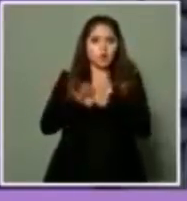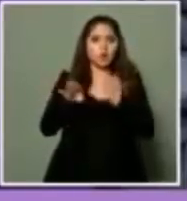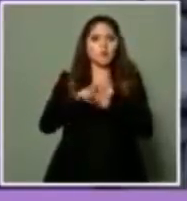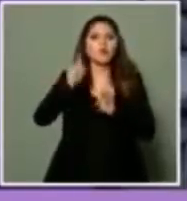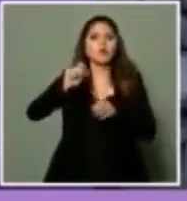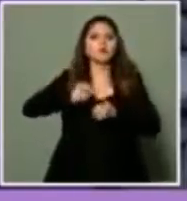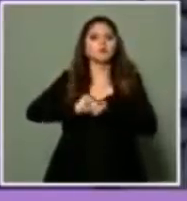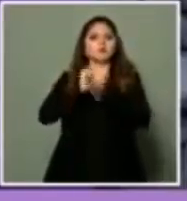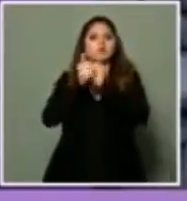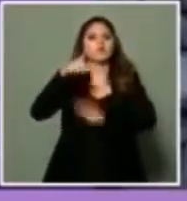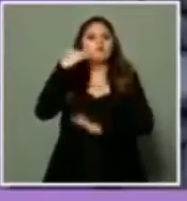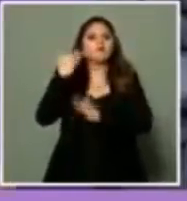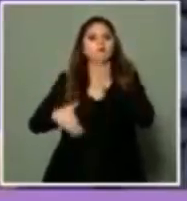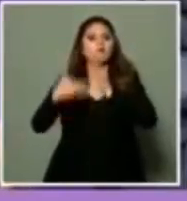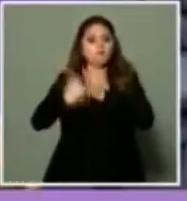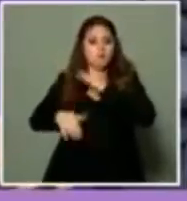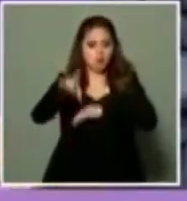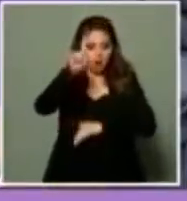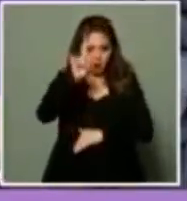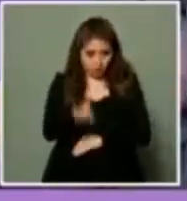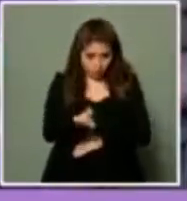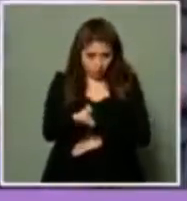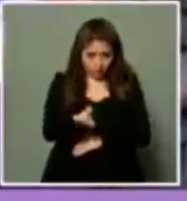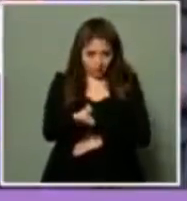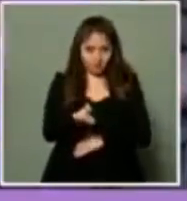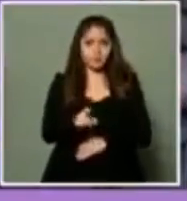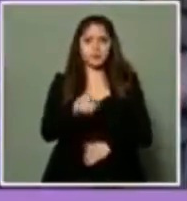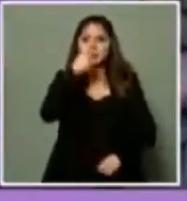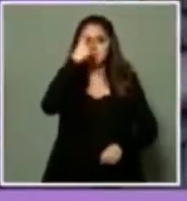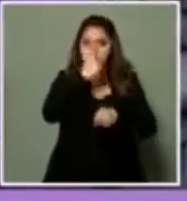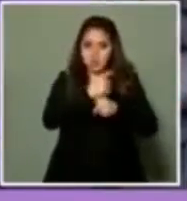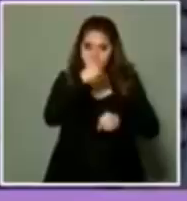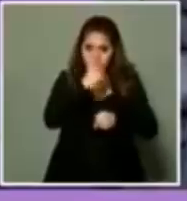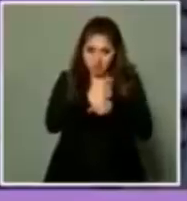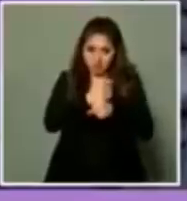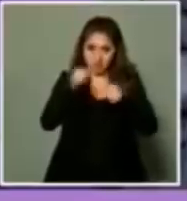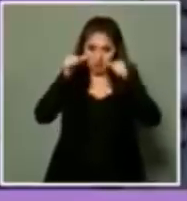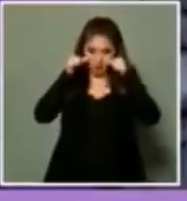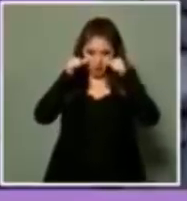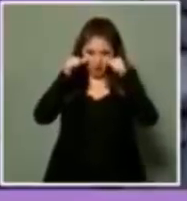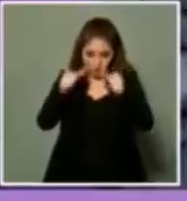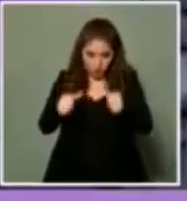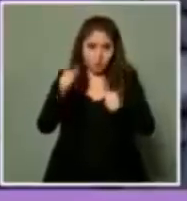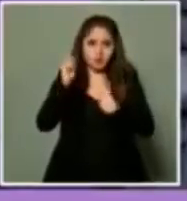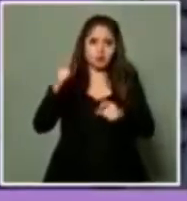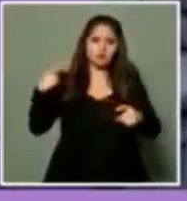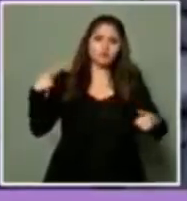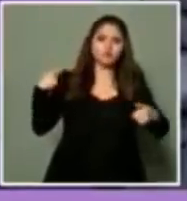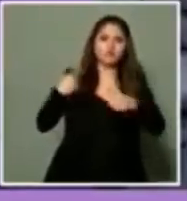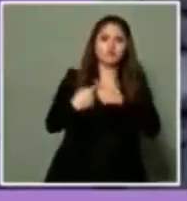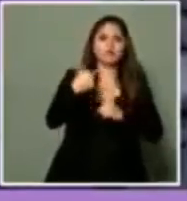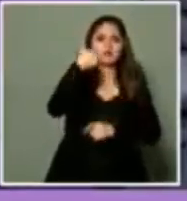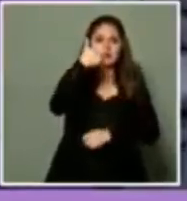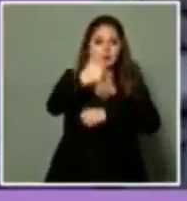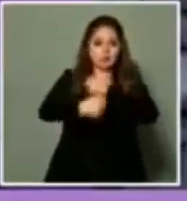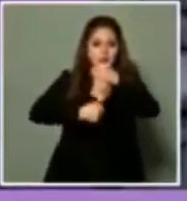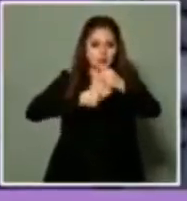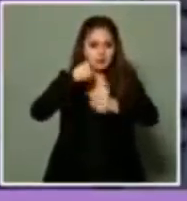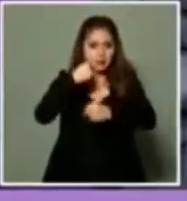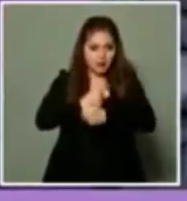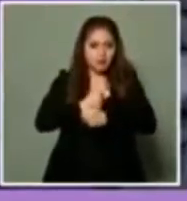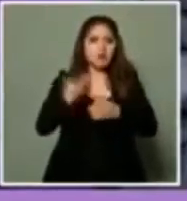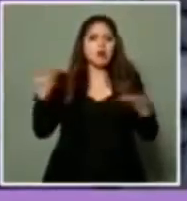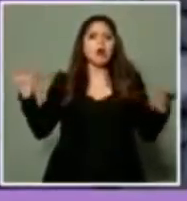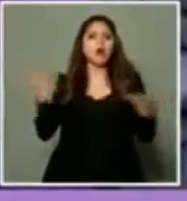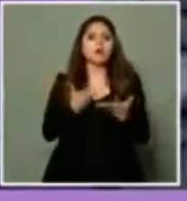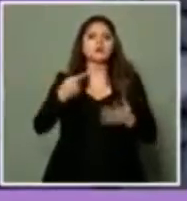de agua. En primera, tenemos que dejar muy claro que durante los 6 años del gobierno de la